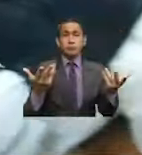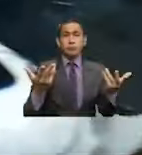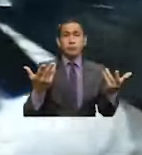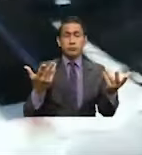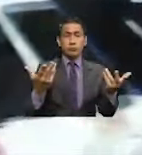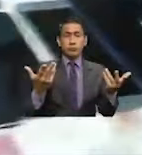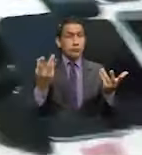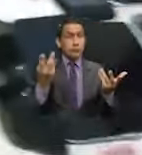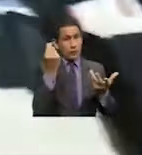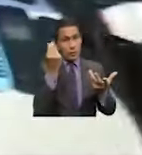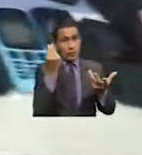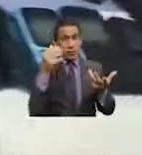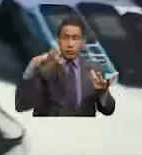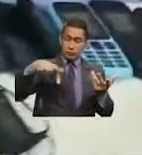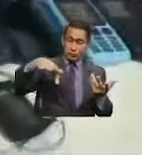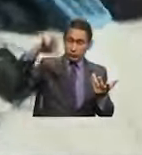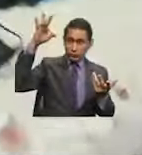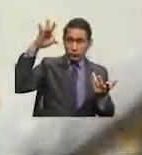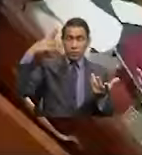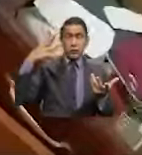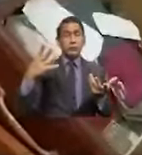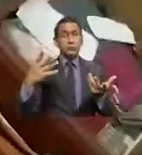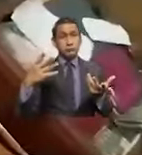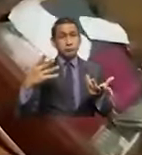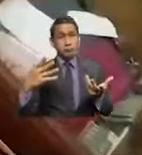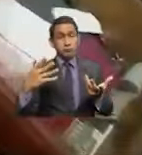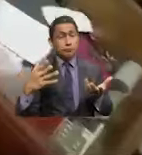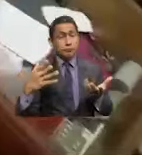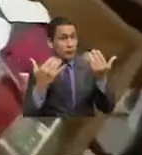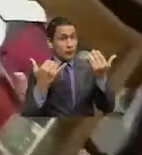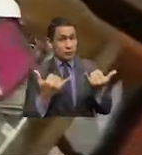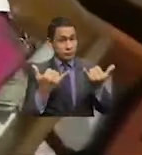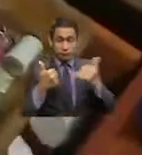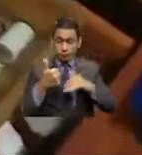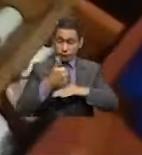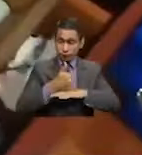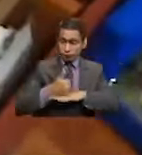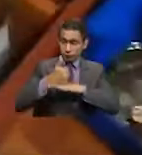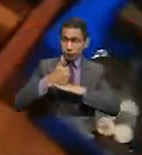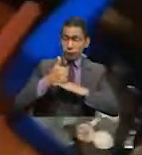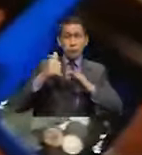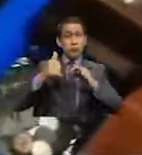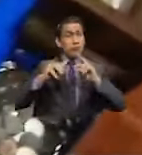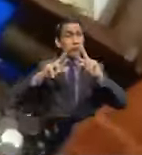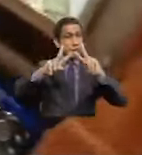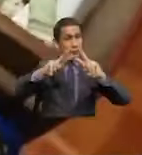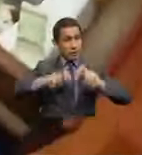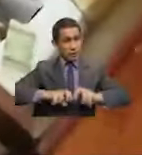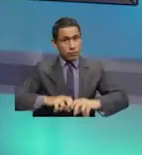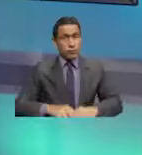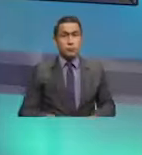y dinero. Las evidencias pasaron a órdenes judiciales.